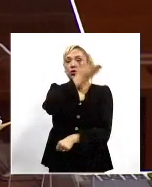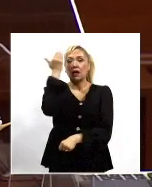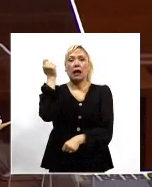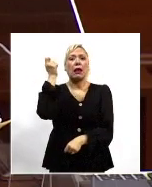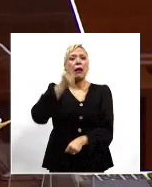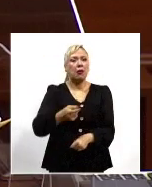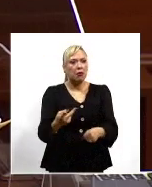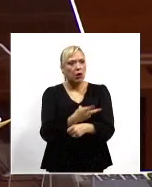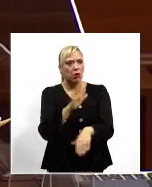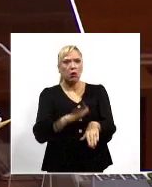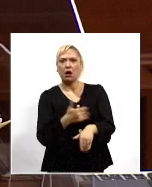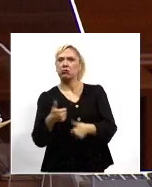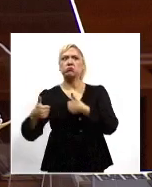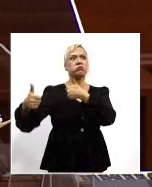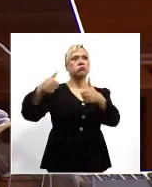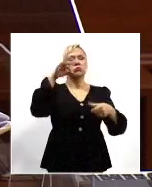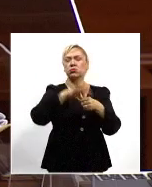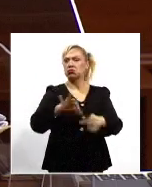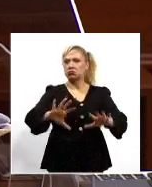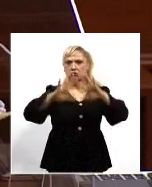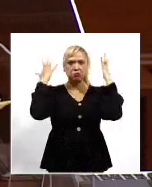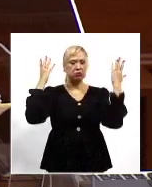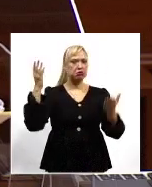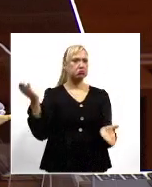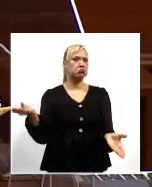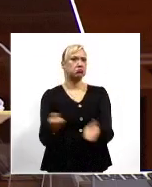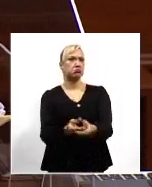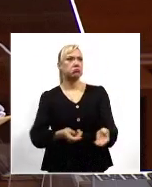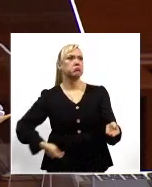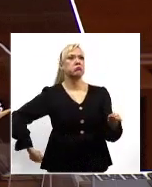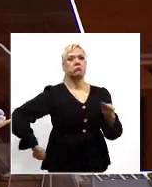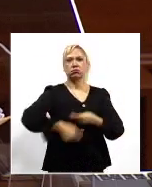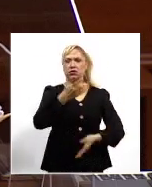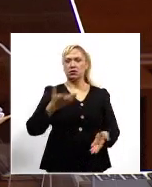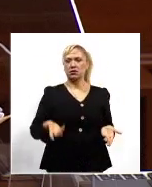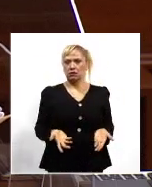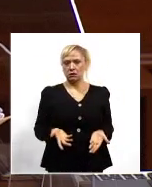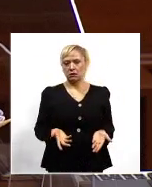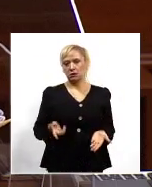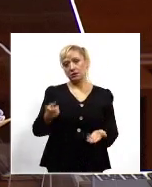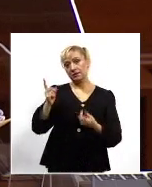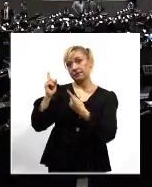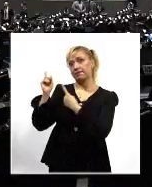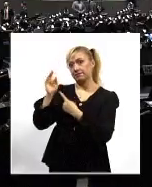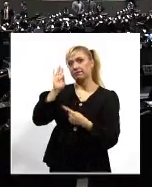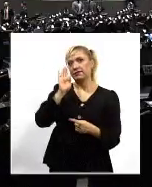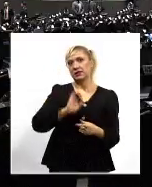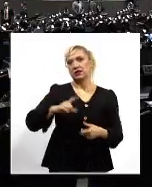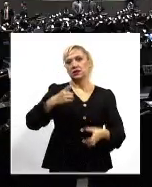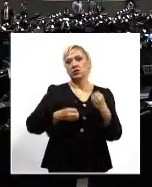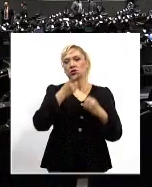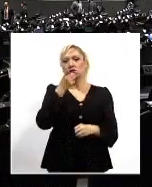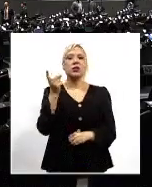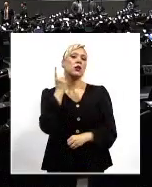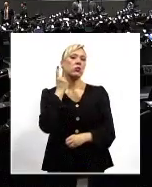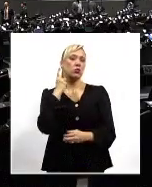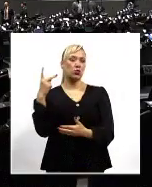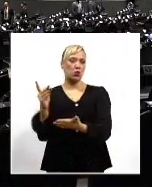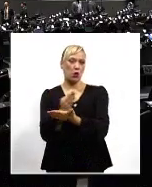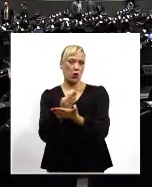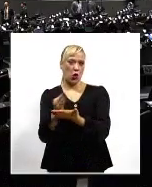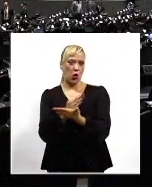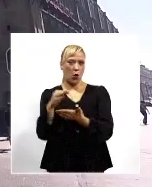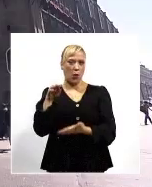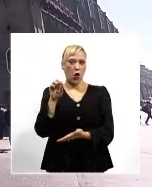deliberación democrática real, cualitativa y de fondo. El ministro ponente expuso que los diputados de Morena hicieron suya